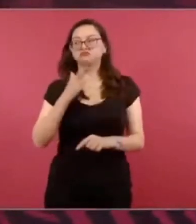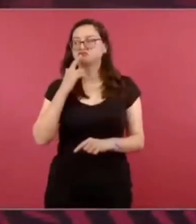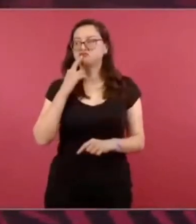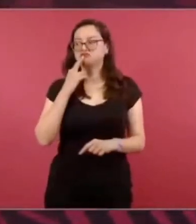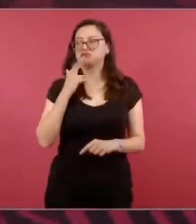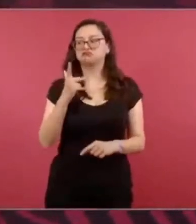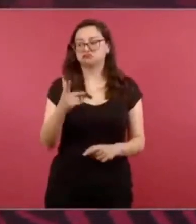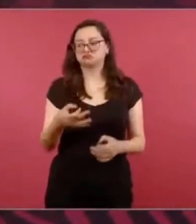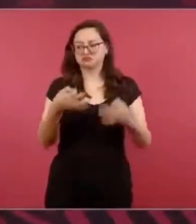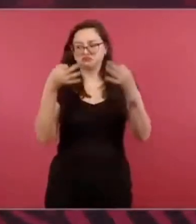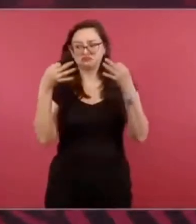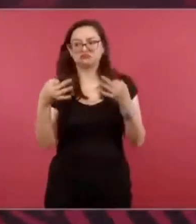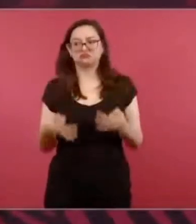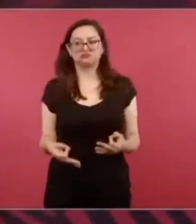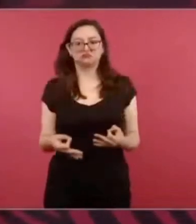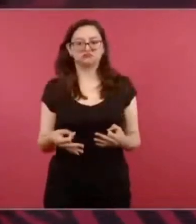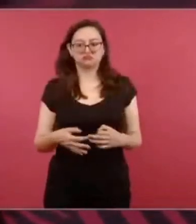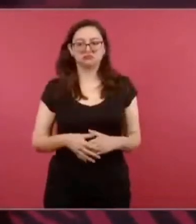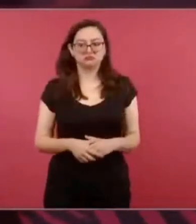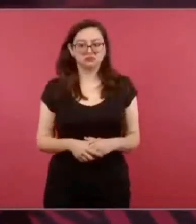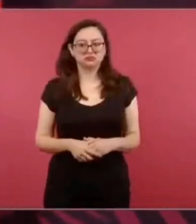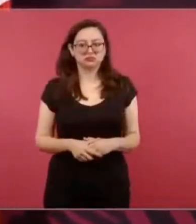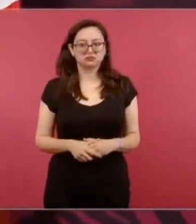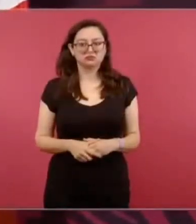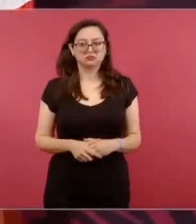en el concierto de las naciones,